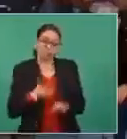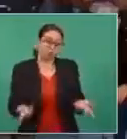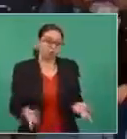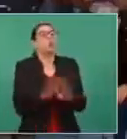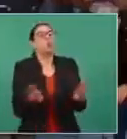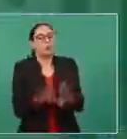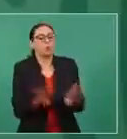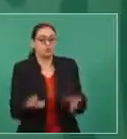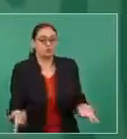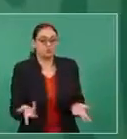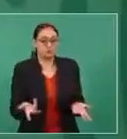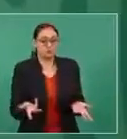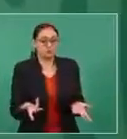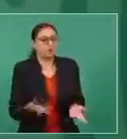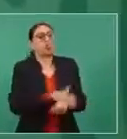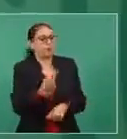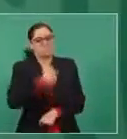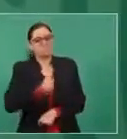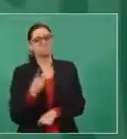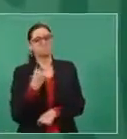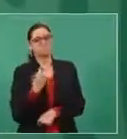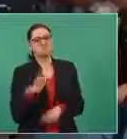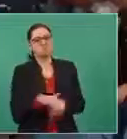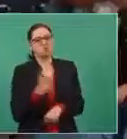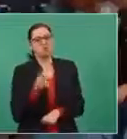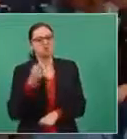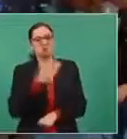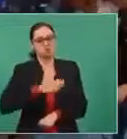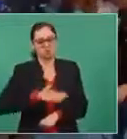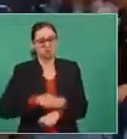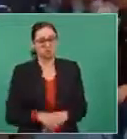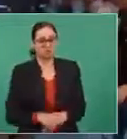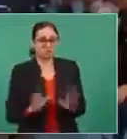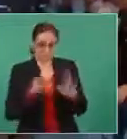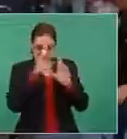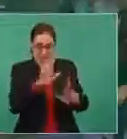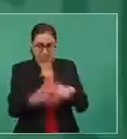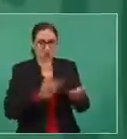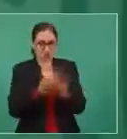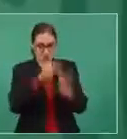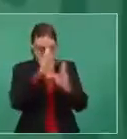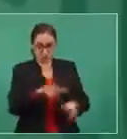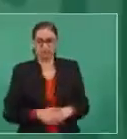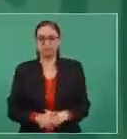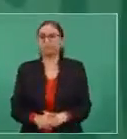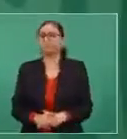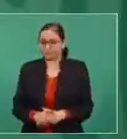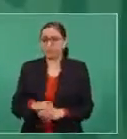criterio para asignar, ¿no? Porque no me parece justo, ¿no? Pues si quieren, se lo digo respetuosamente. Pongan aquí una,